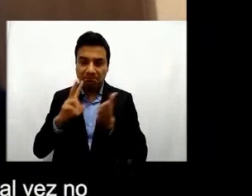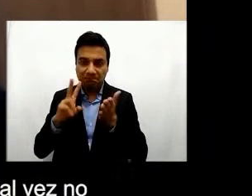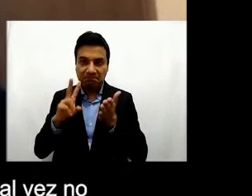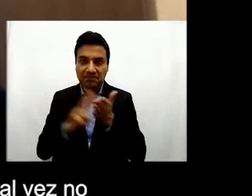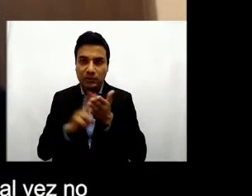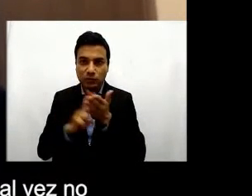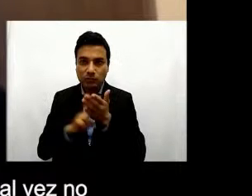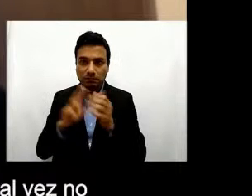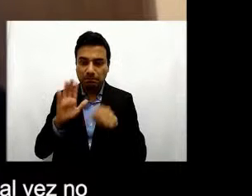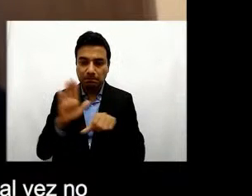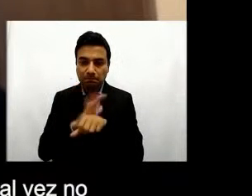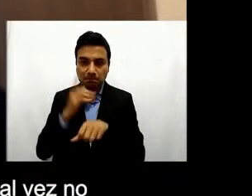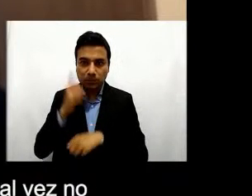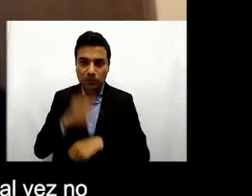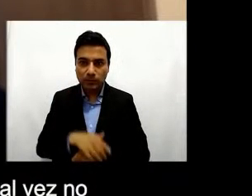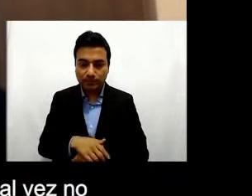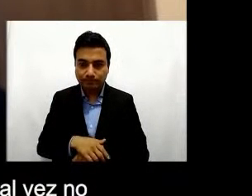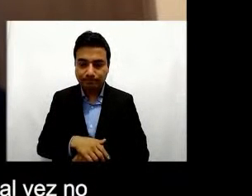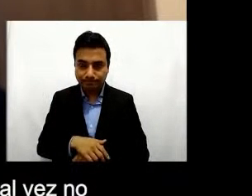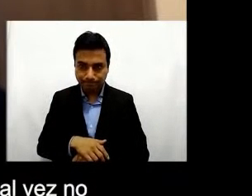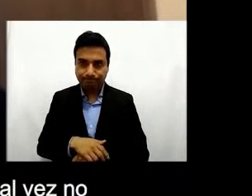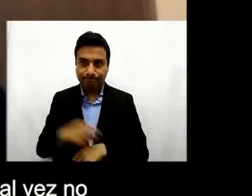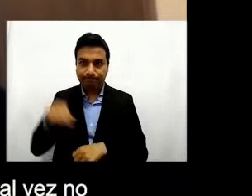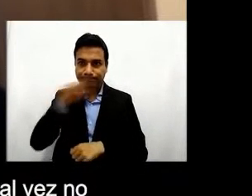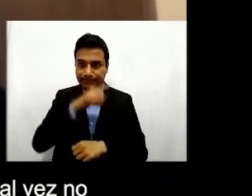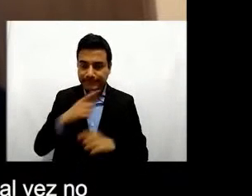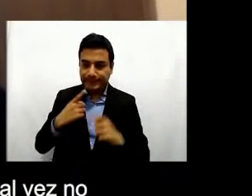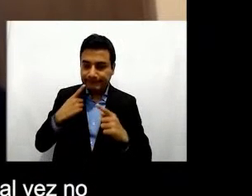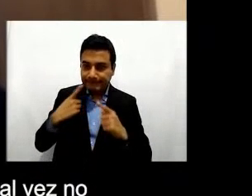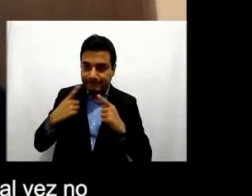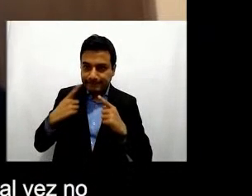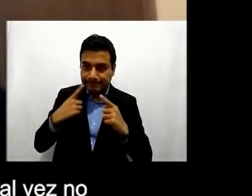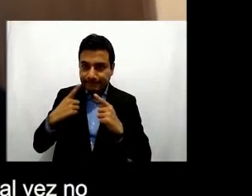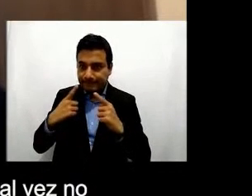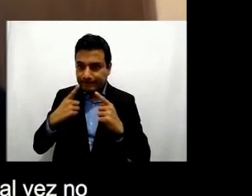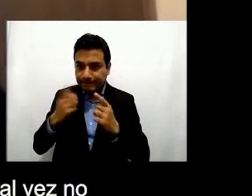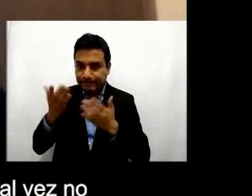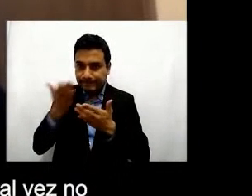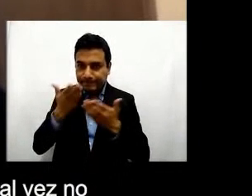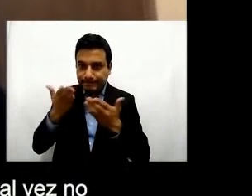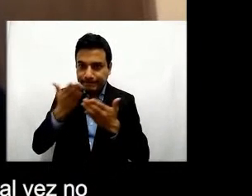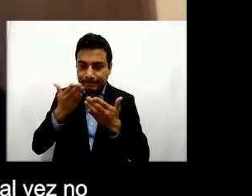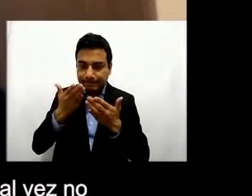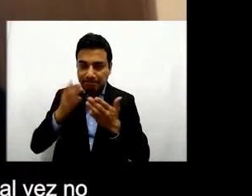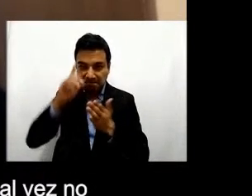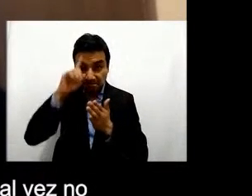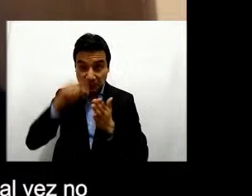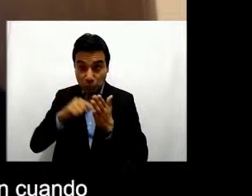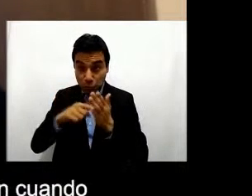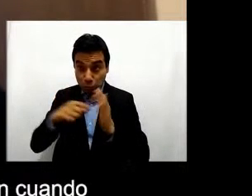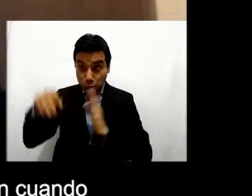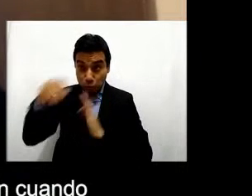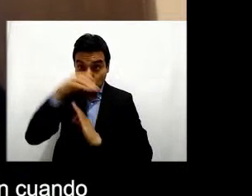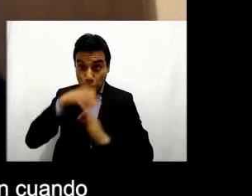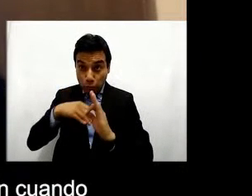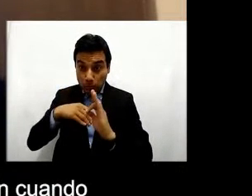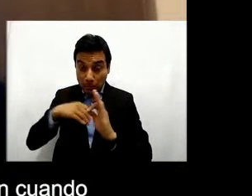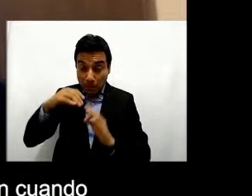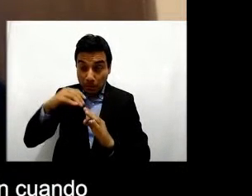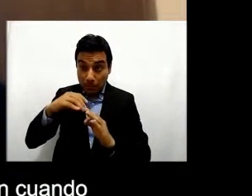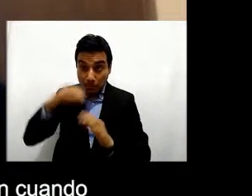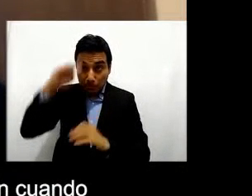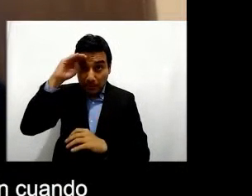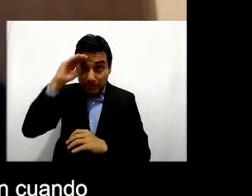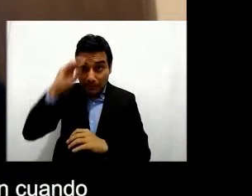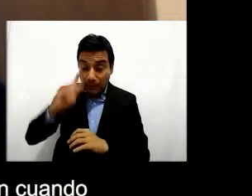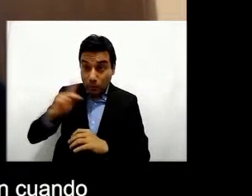una discusión importante para entender que tal vez no estamos hablando en los mismos términos, ¿no? No creo que